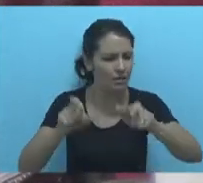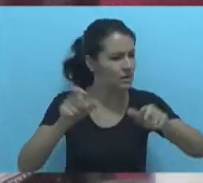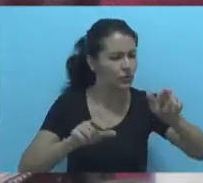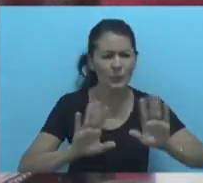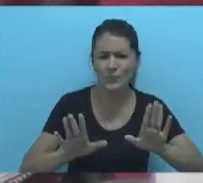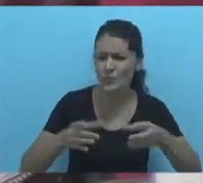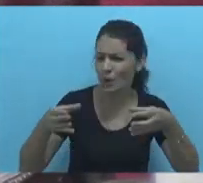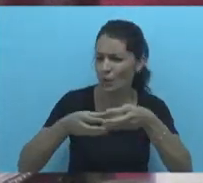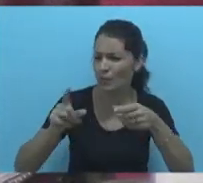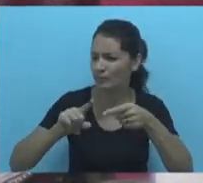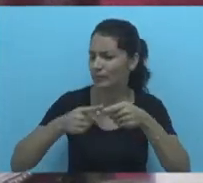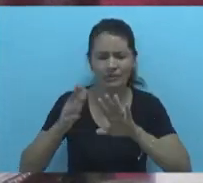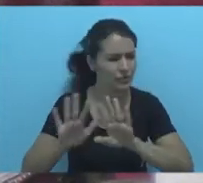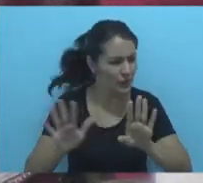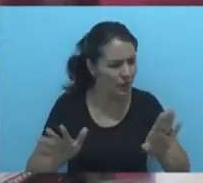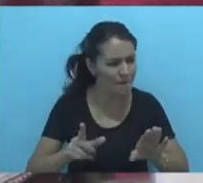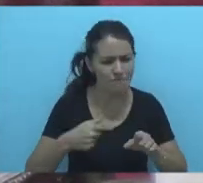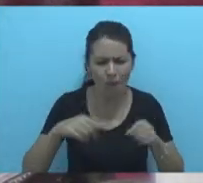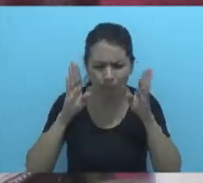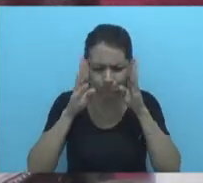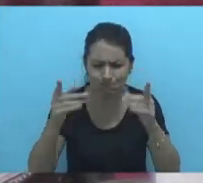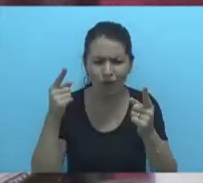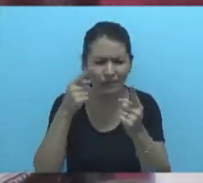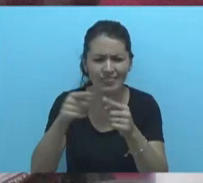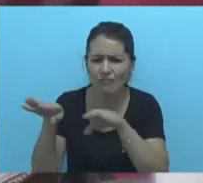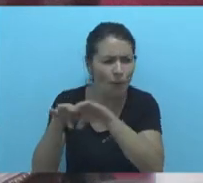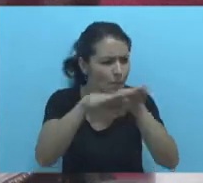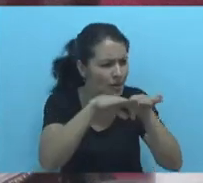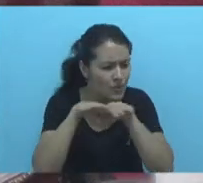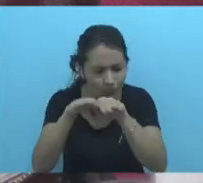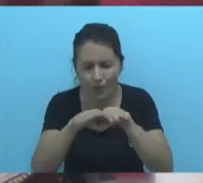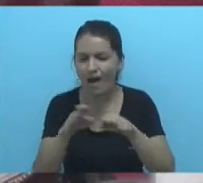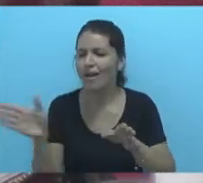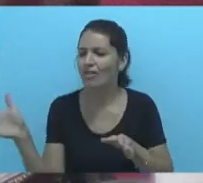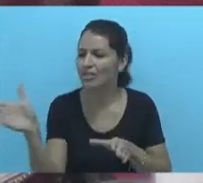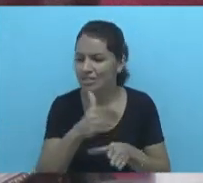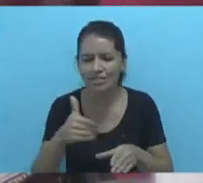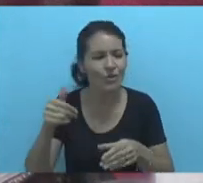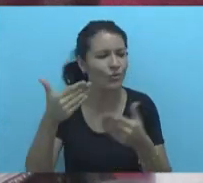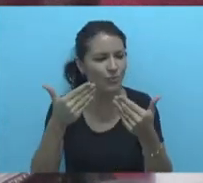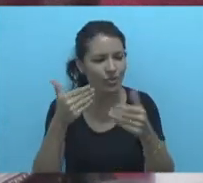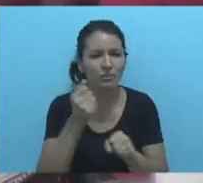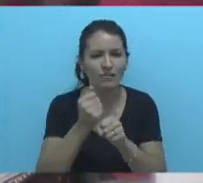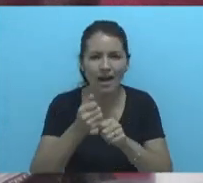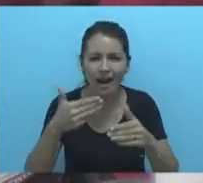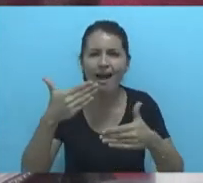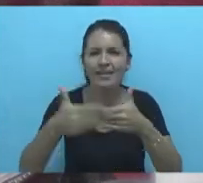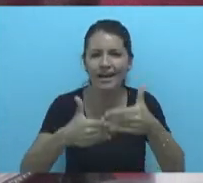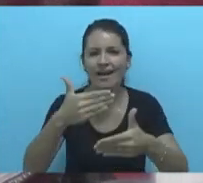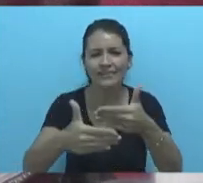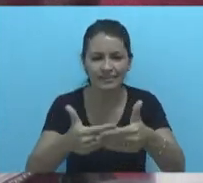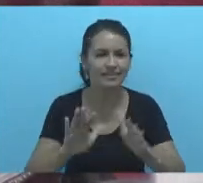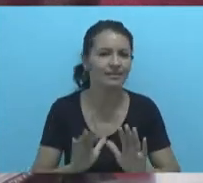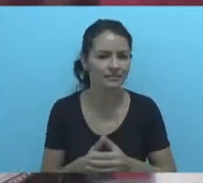importa el color político al cual uno pertenezca, sino que lo importante es ver qué es lo que la gente